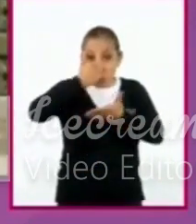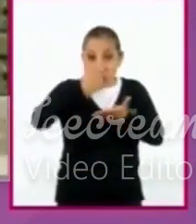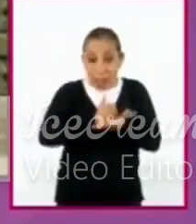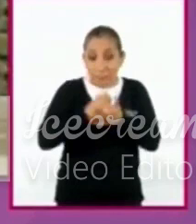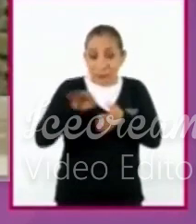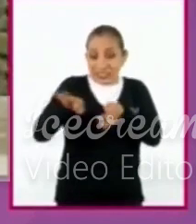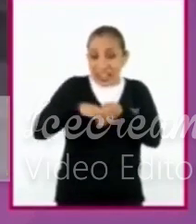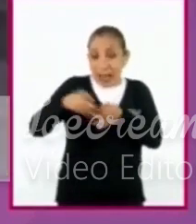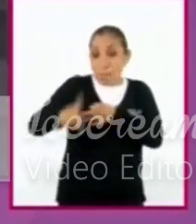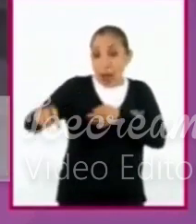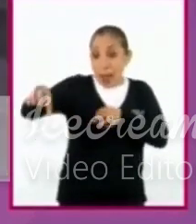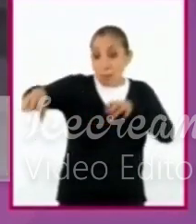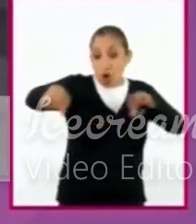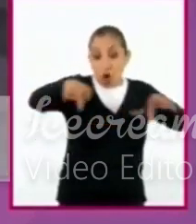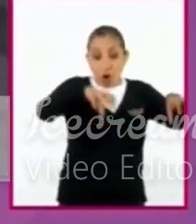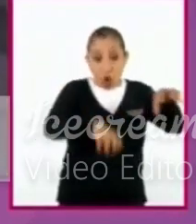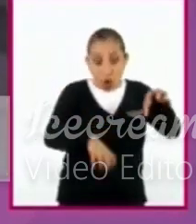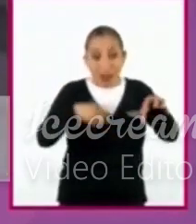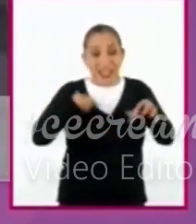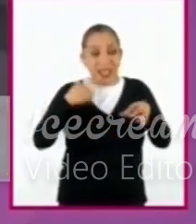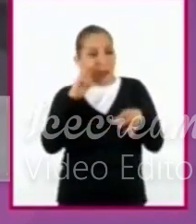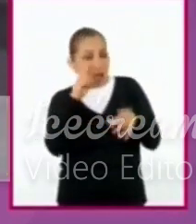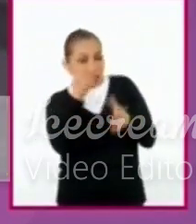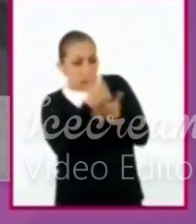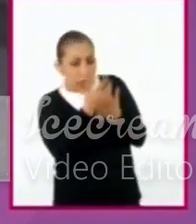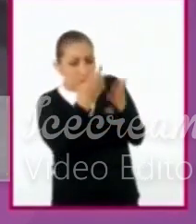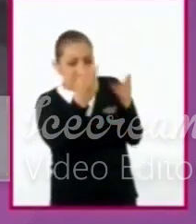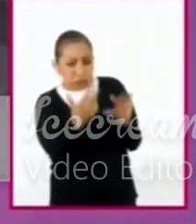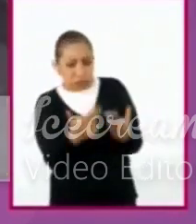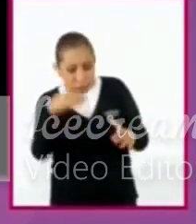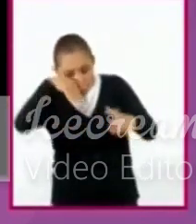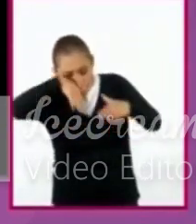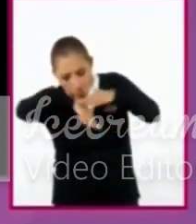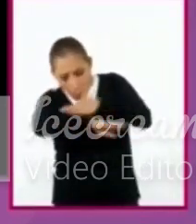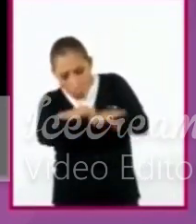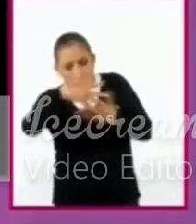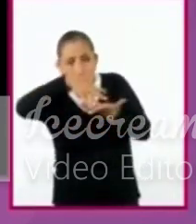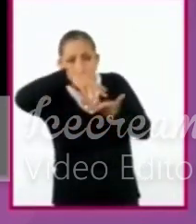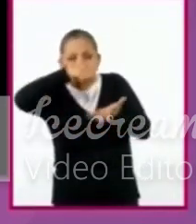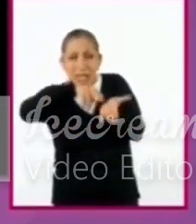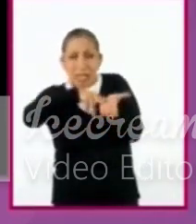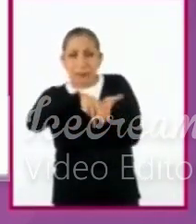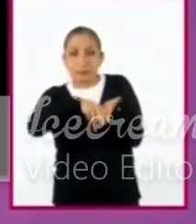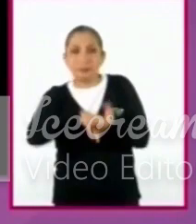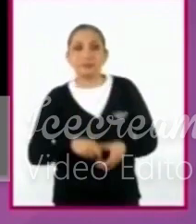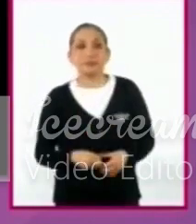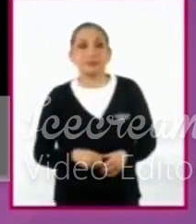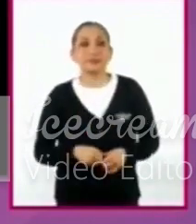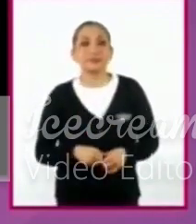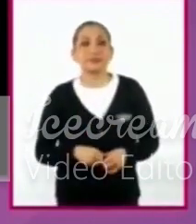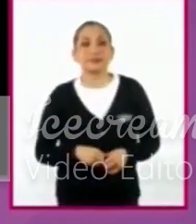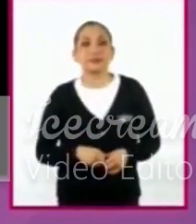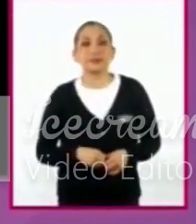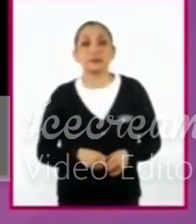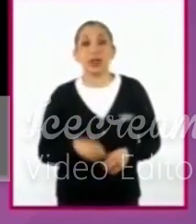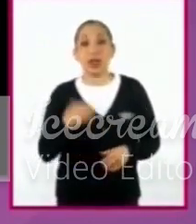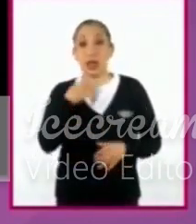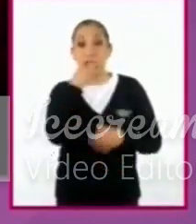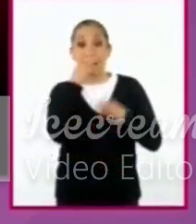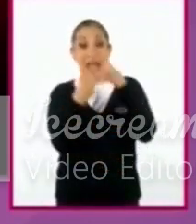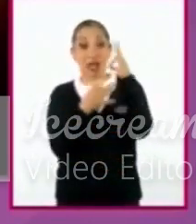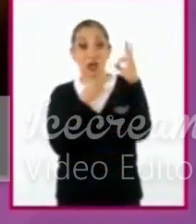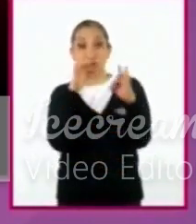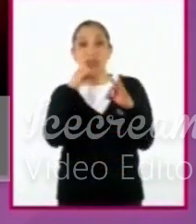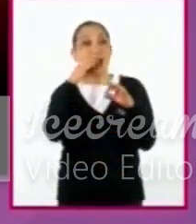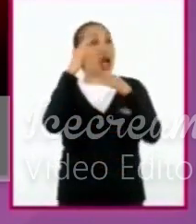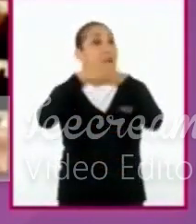poblados cercanos, y de las ruinas de la ciudad que se conservaron debajo de las cenizas. Por los anuncios que había